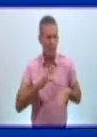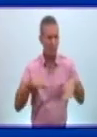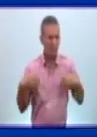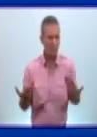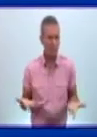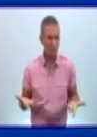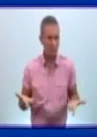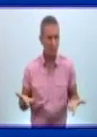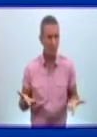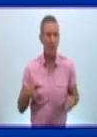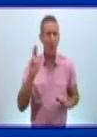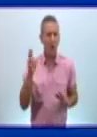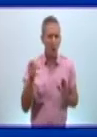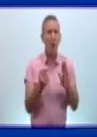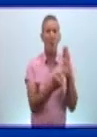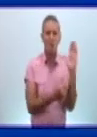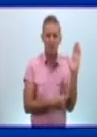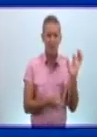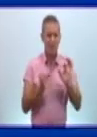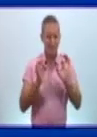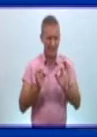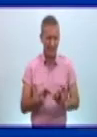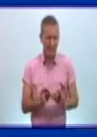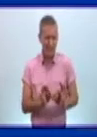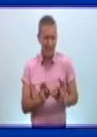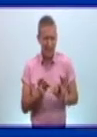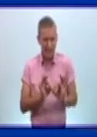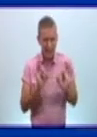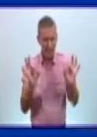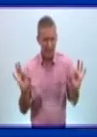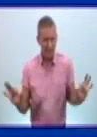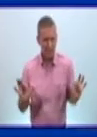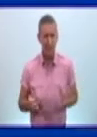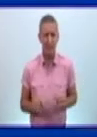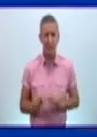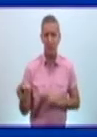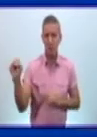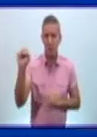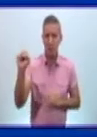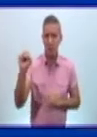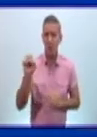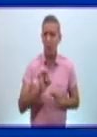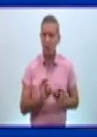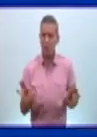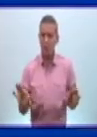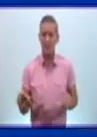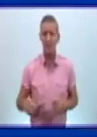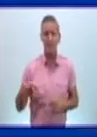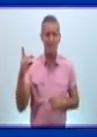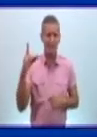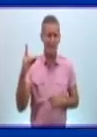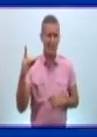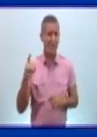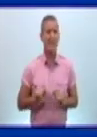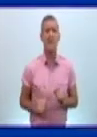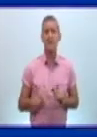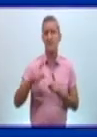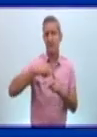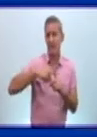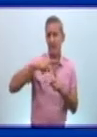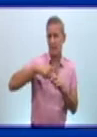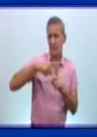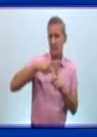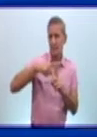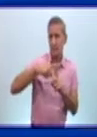son específicas de las sustancias puras, como la densidad, la temperatura de fusión,